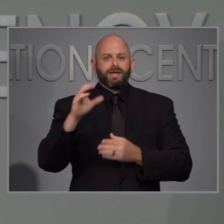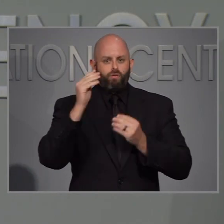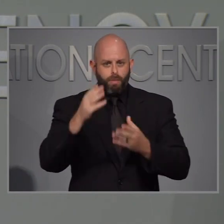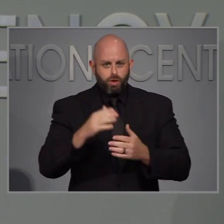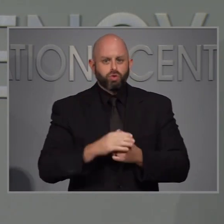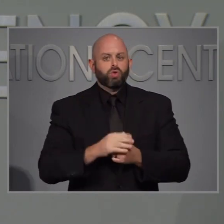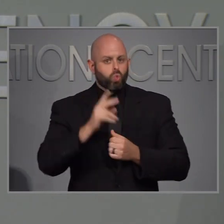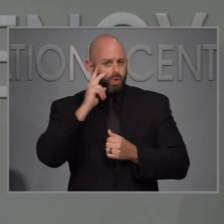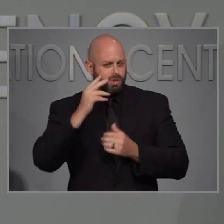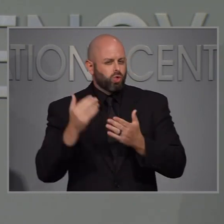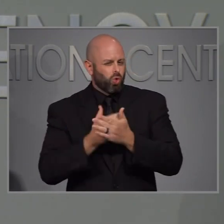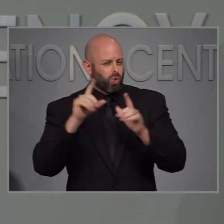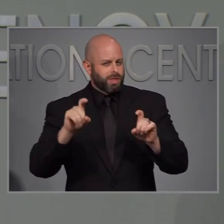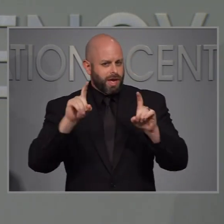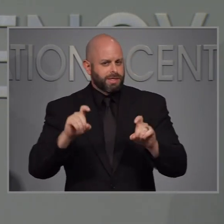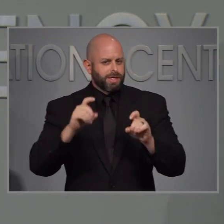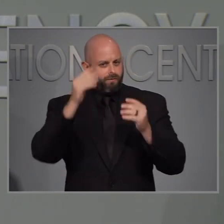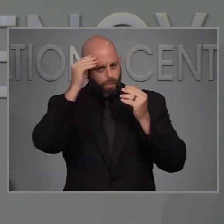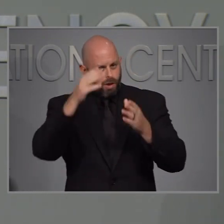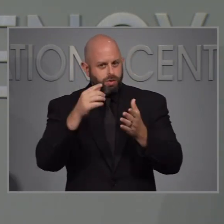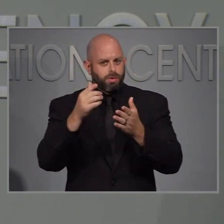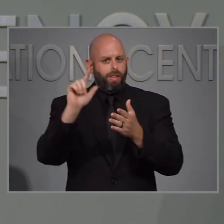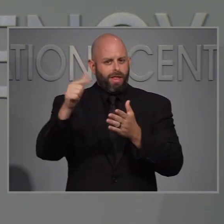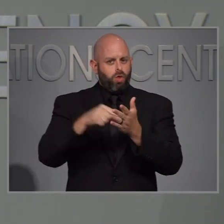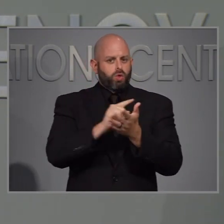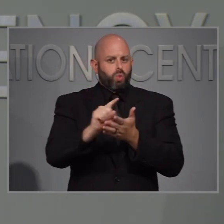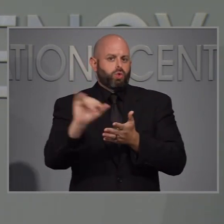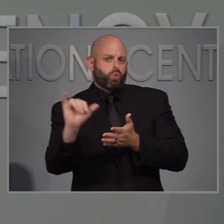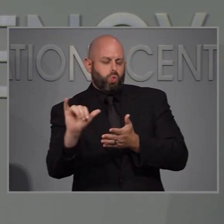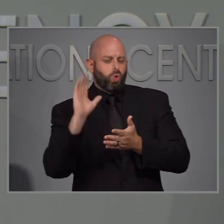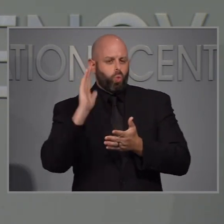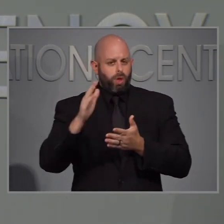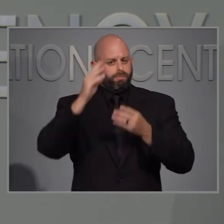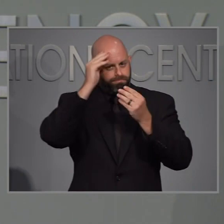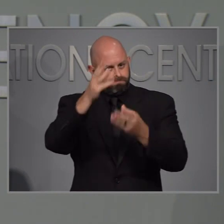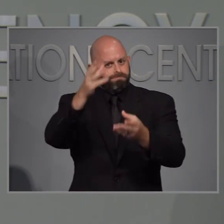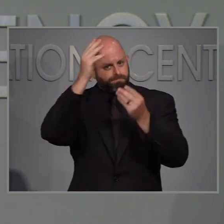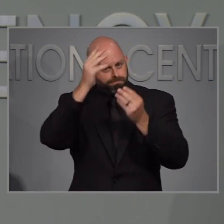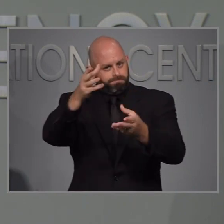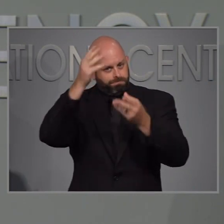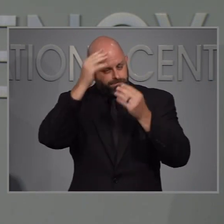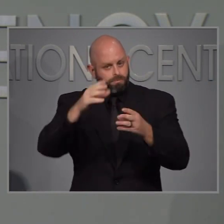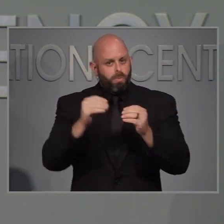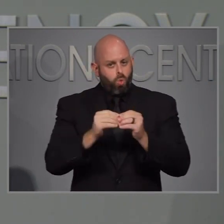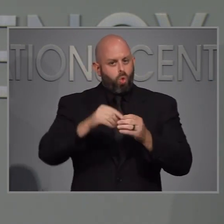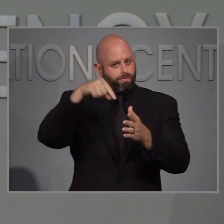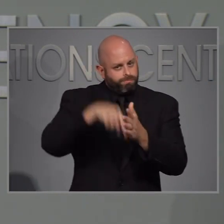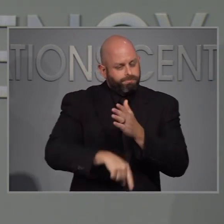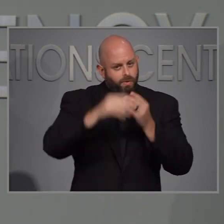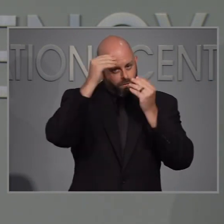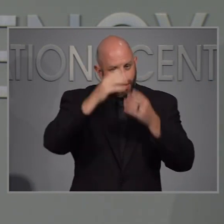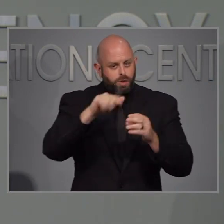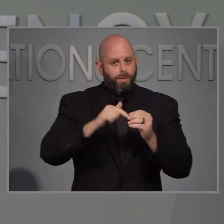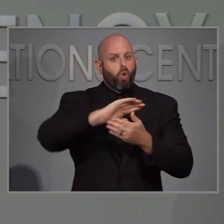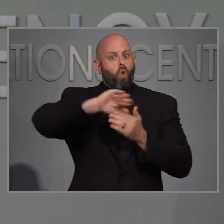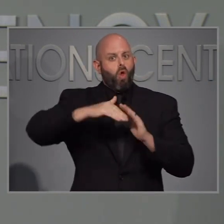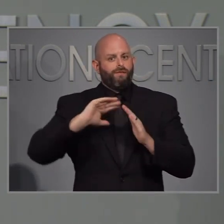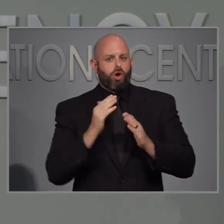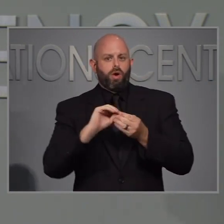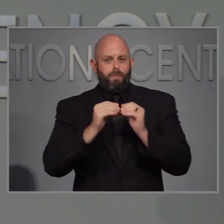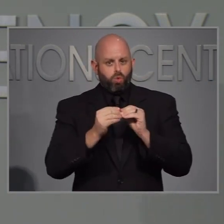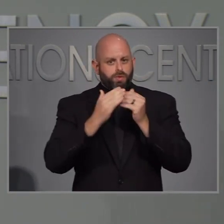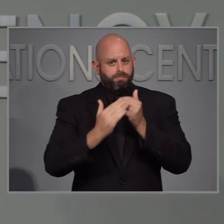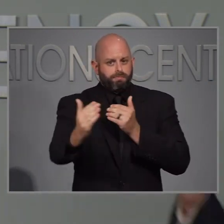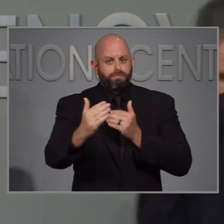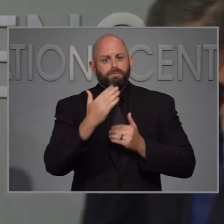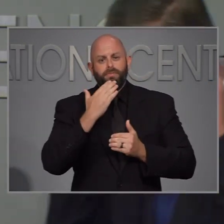también información demográfica, y en las siguientes semanas vamos a seguir actualizando y vamos a tener más información de todas